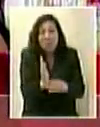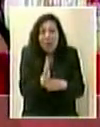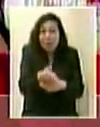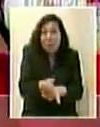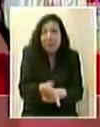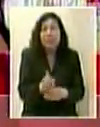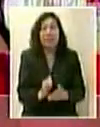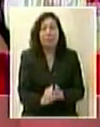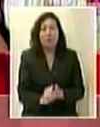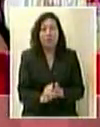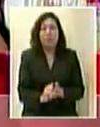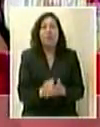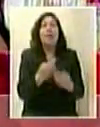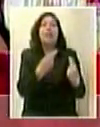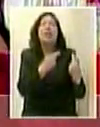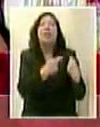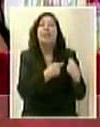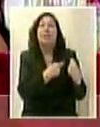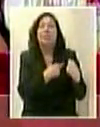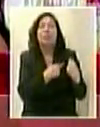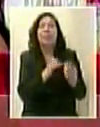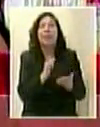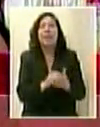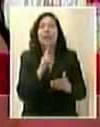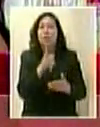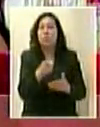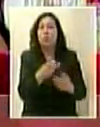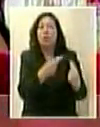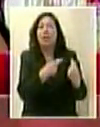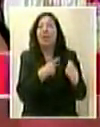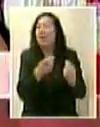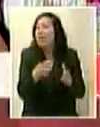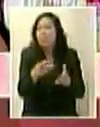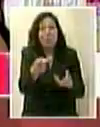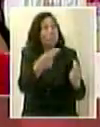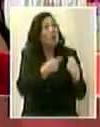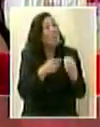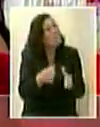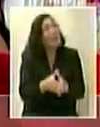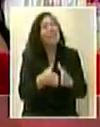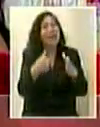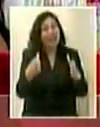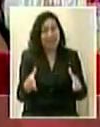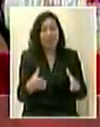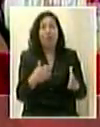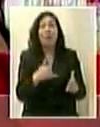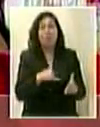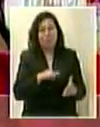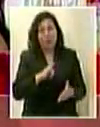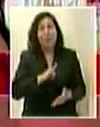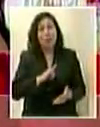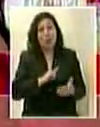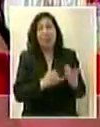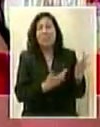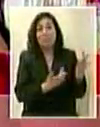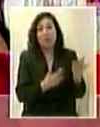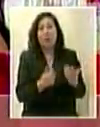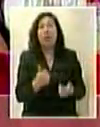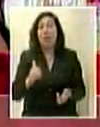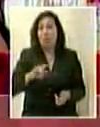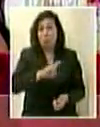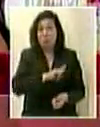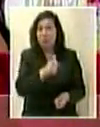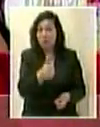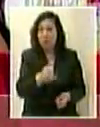Por eso la responsabilidad que recae en sus hombros es enorme. Yo espero que el contingente de